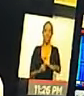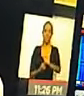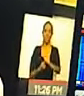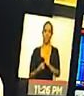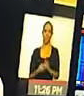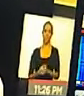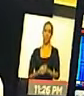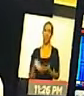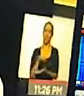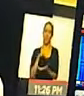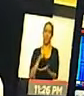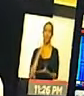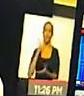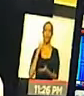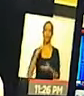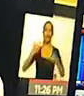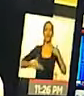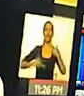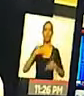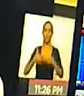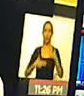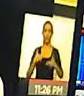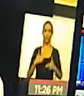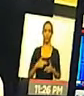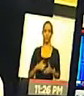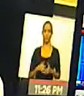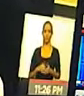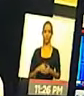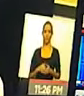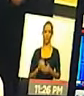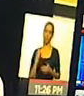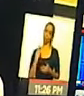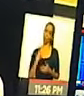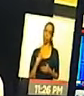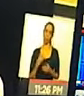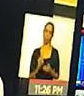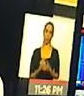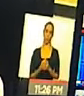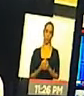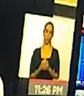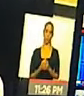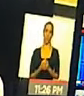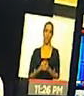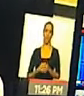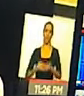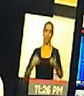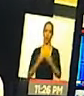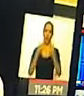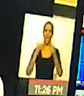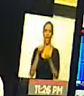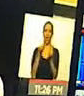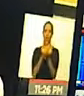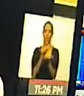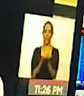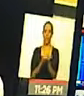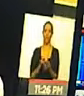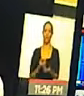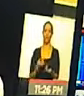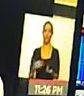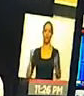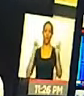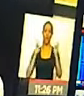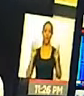devastadores de una política criminal, de una coacción económica que se viene haciendo, de una especie de coerción